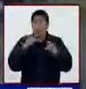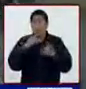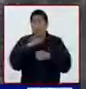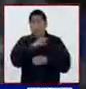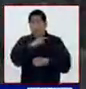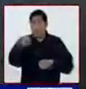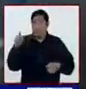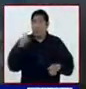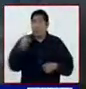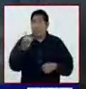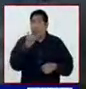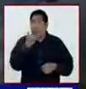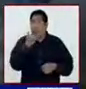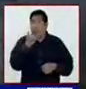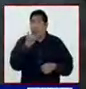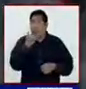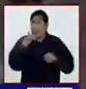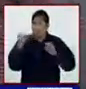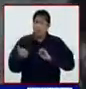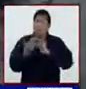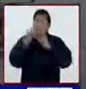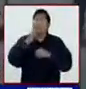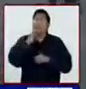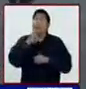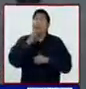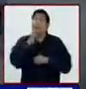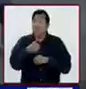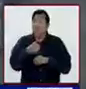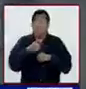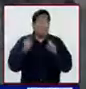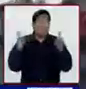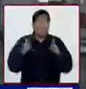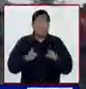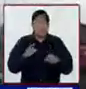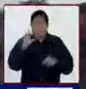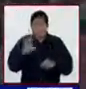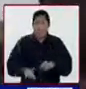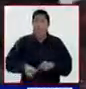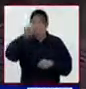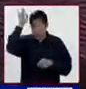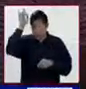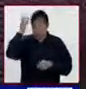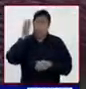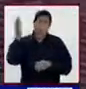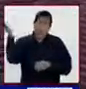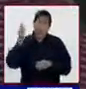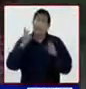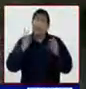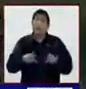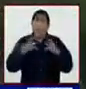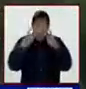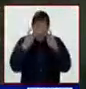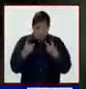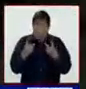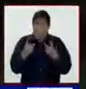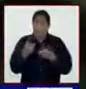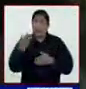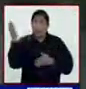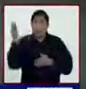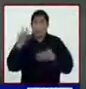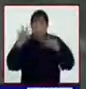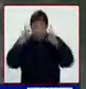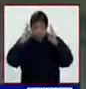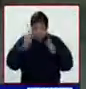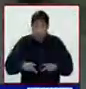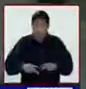informarles a ustedes que nos sintonizan día tras día. Pero lo que encontramos es a estas personas, vea usted, a esta persona